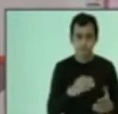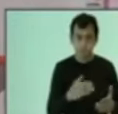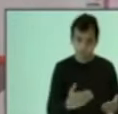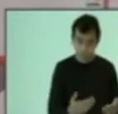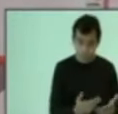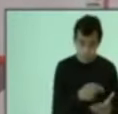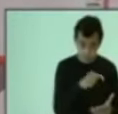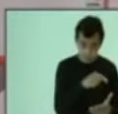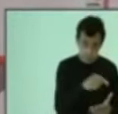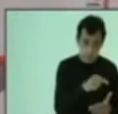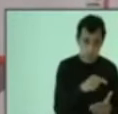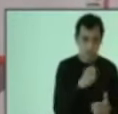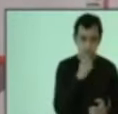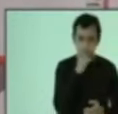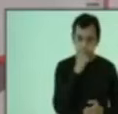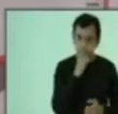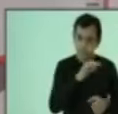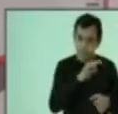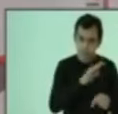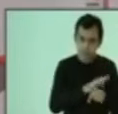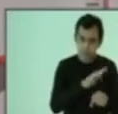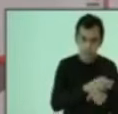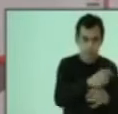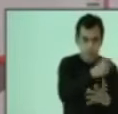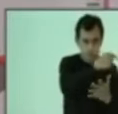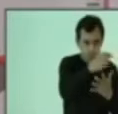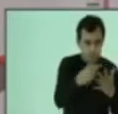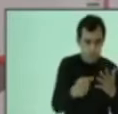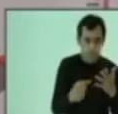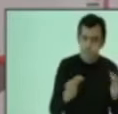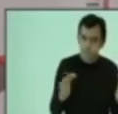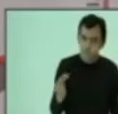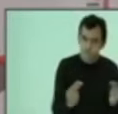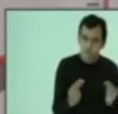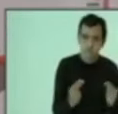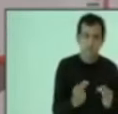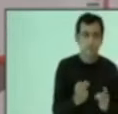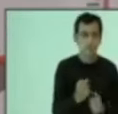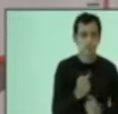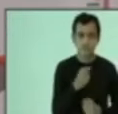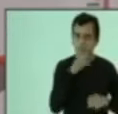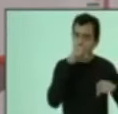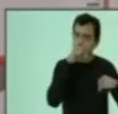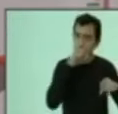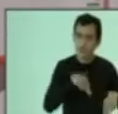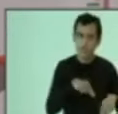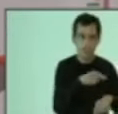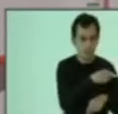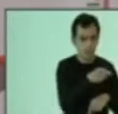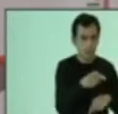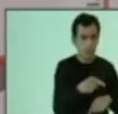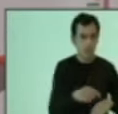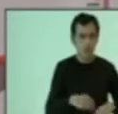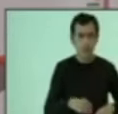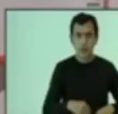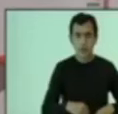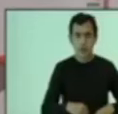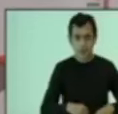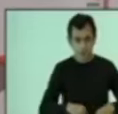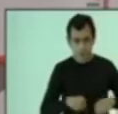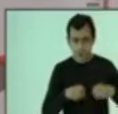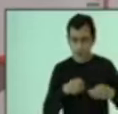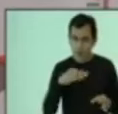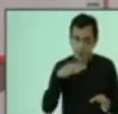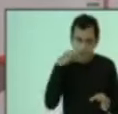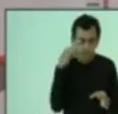nos permitan satisfacer nuestras necesidades, pero al mismo tiempo generar las condiciones de bienestar para el